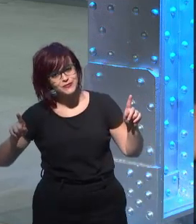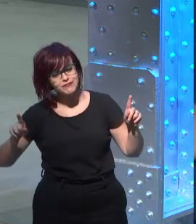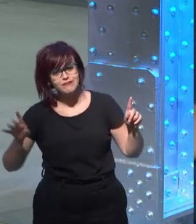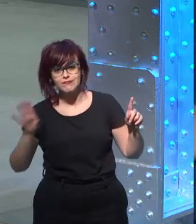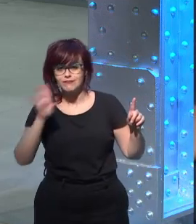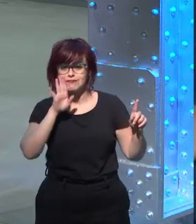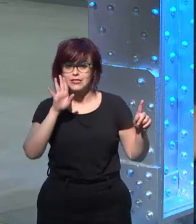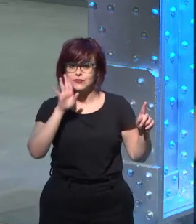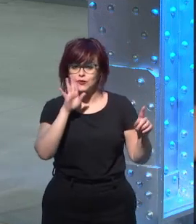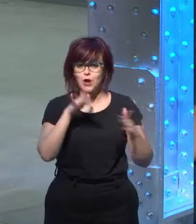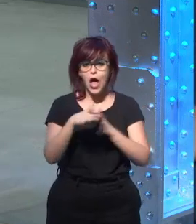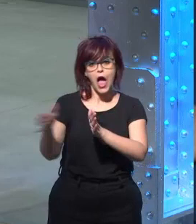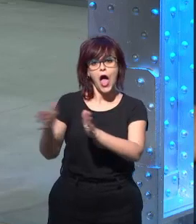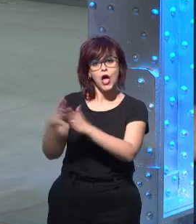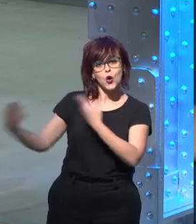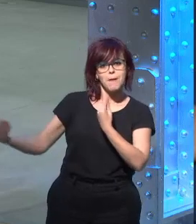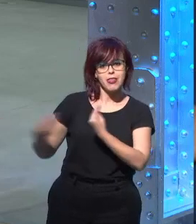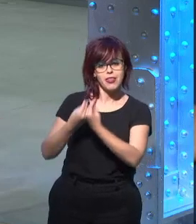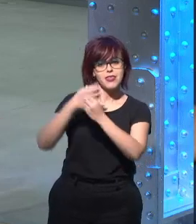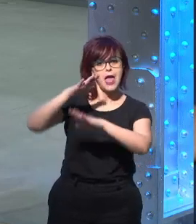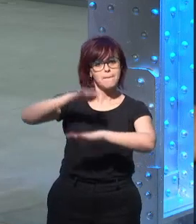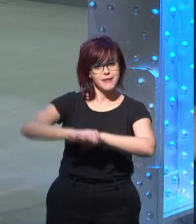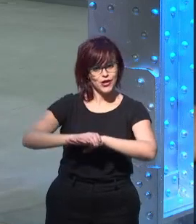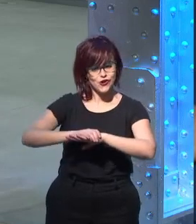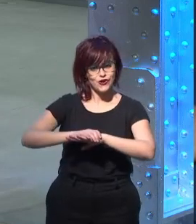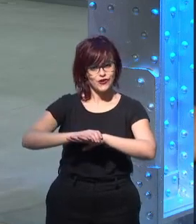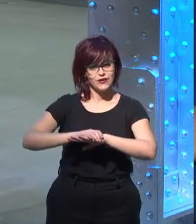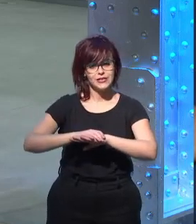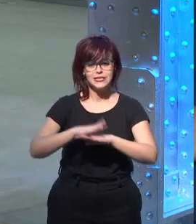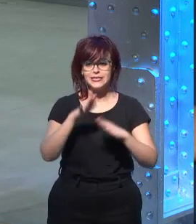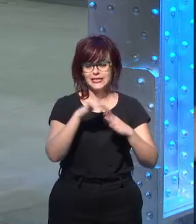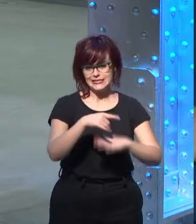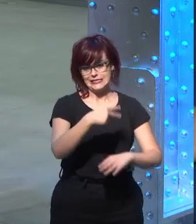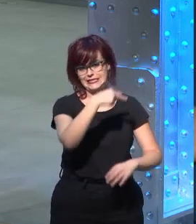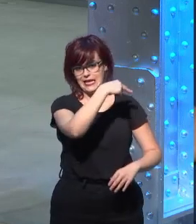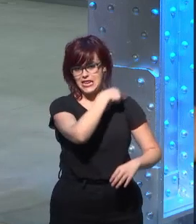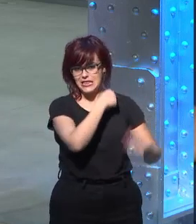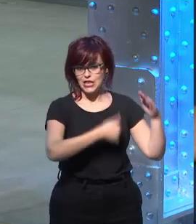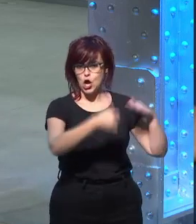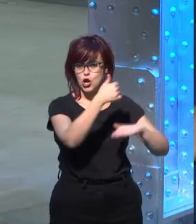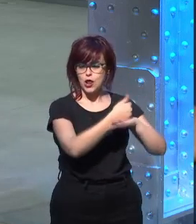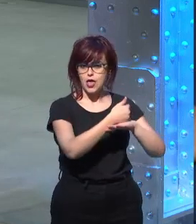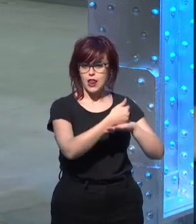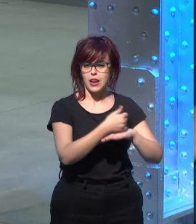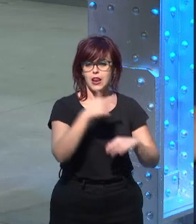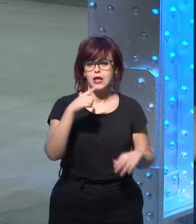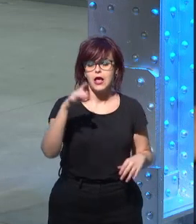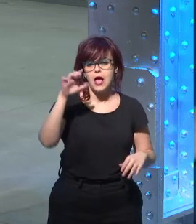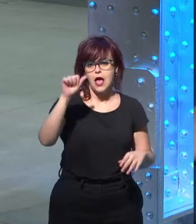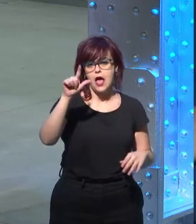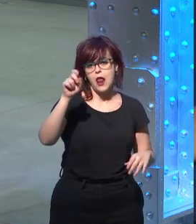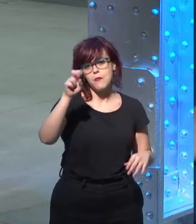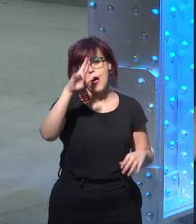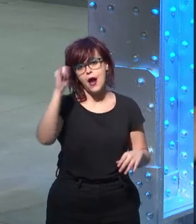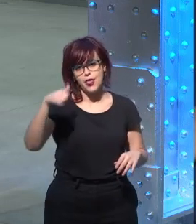ha sido la de nuestro acompañante y amigo, el teniente coronel Álvarez de Sotomayor,